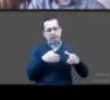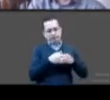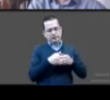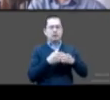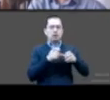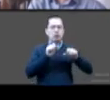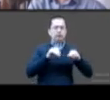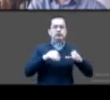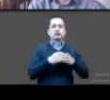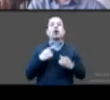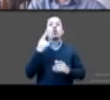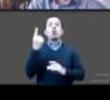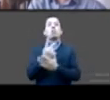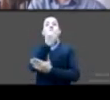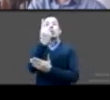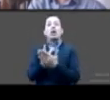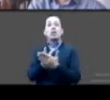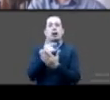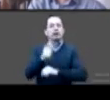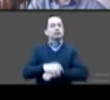Global de Ciberdelito.